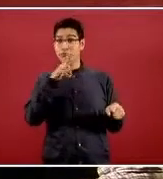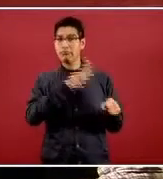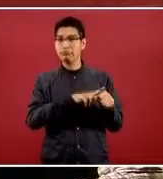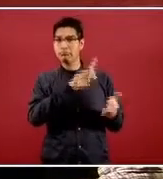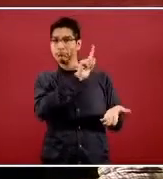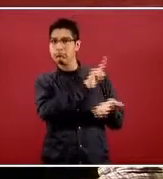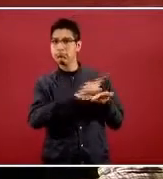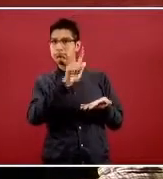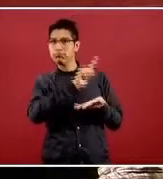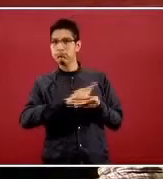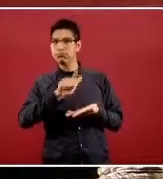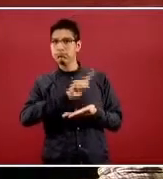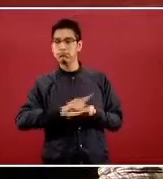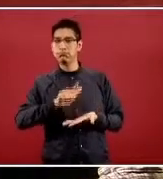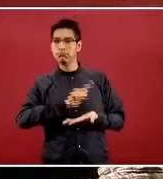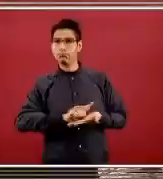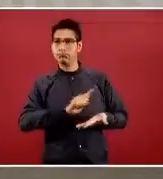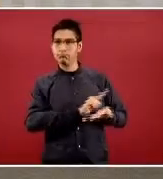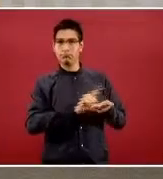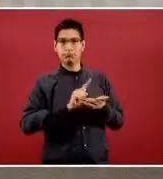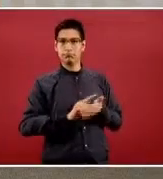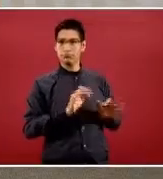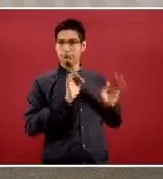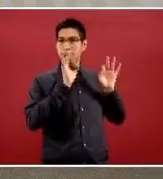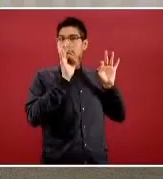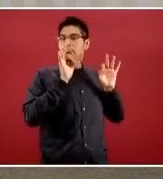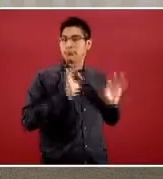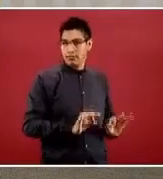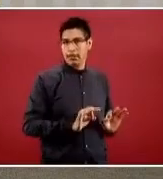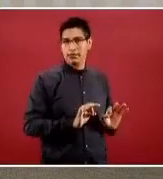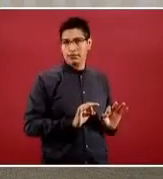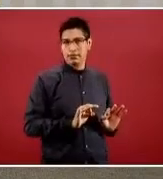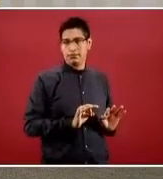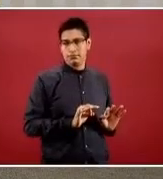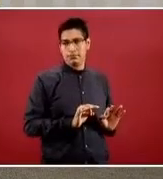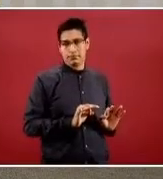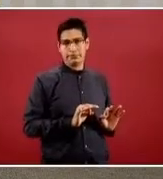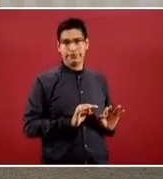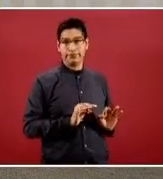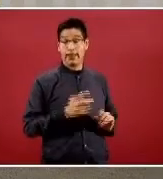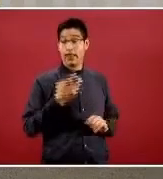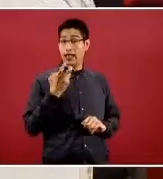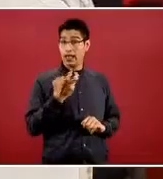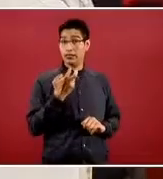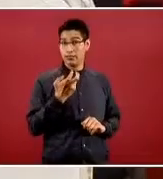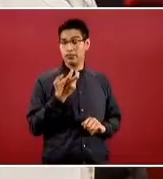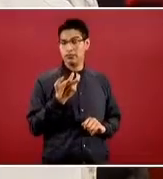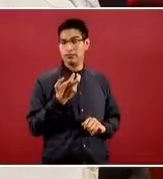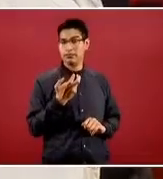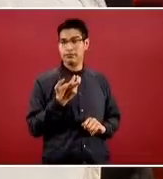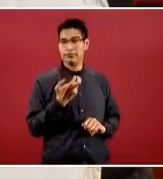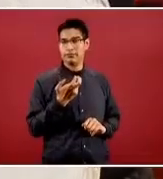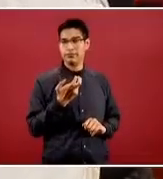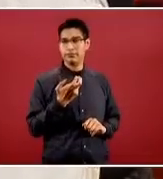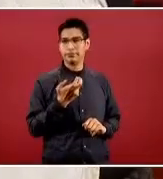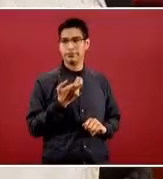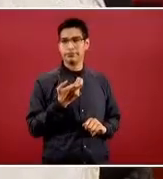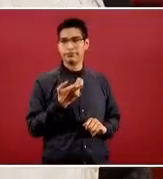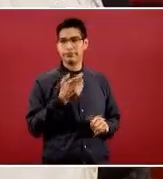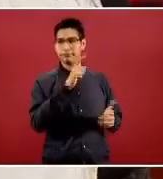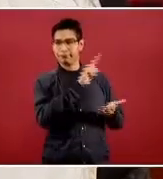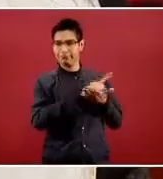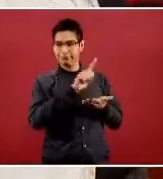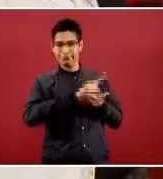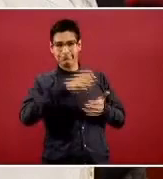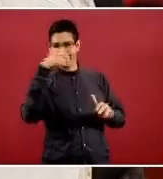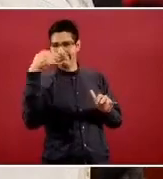7 en el transcurso de las próximas horas. Esta sanitización se hará